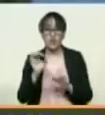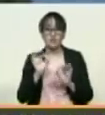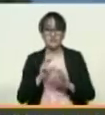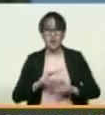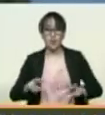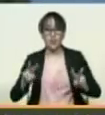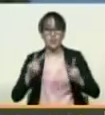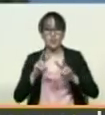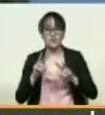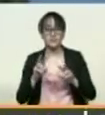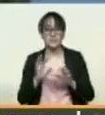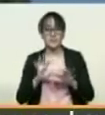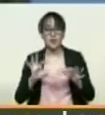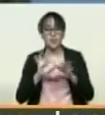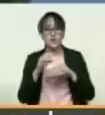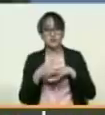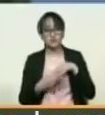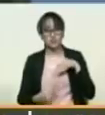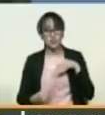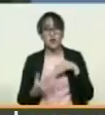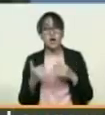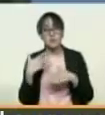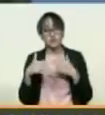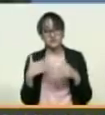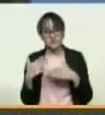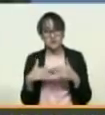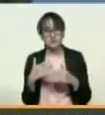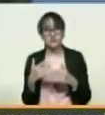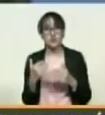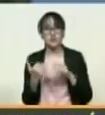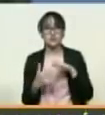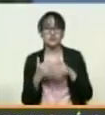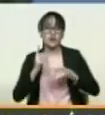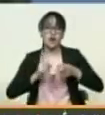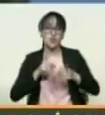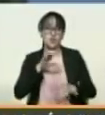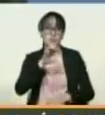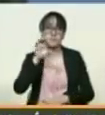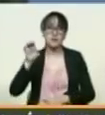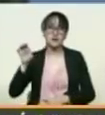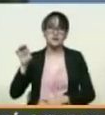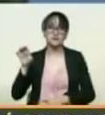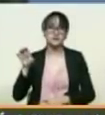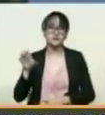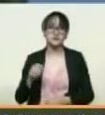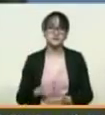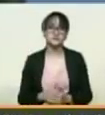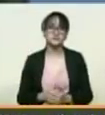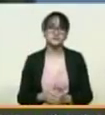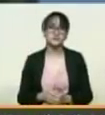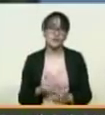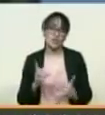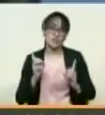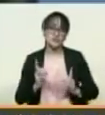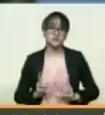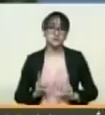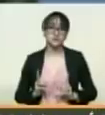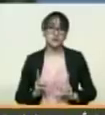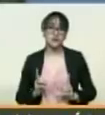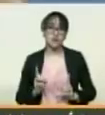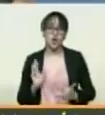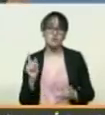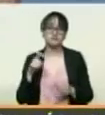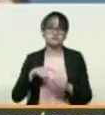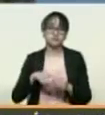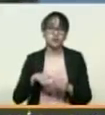es un proceso institucional que algunos países han decidido no